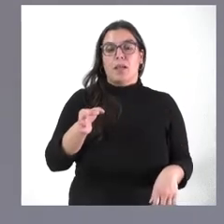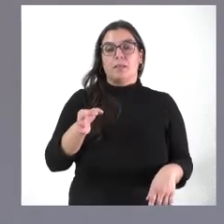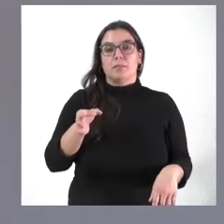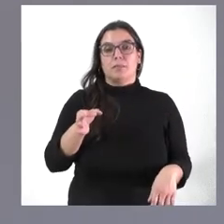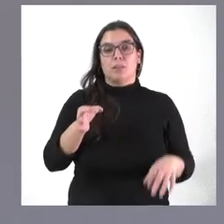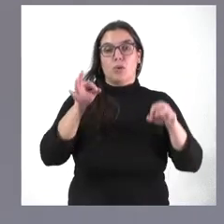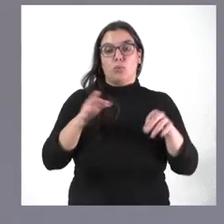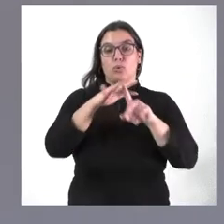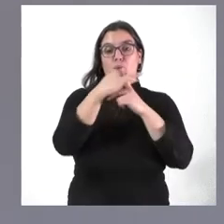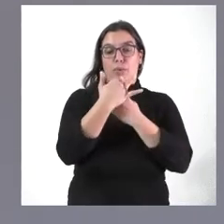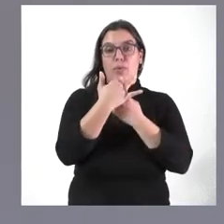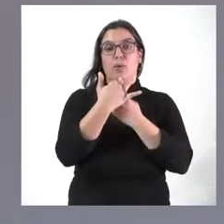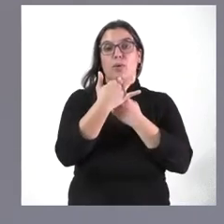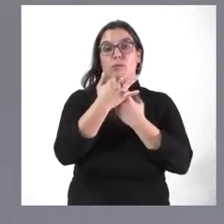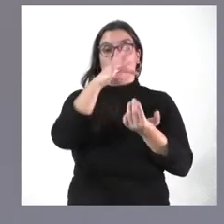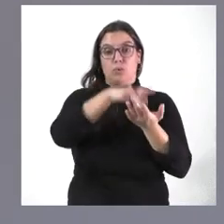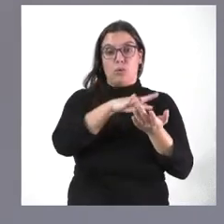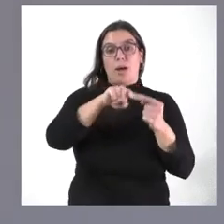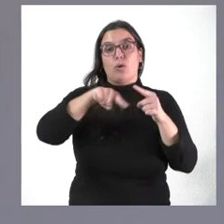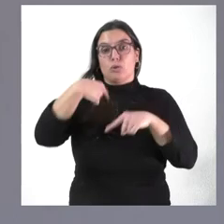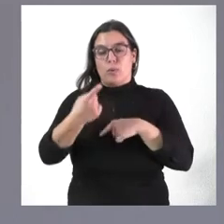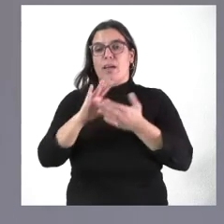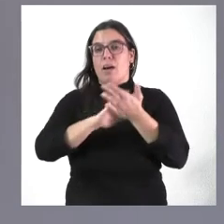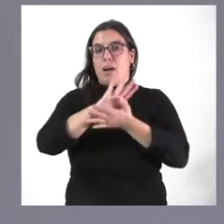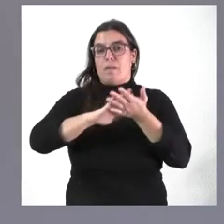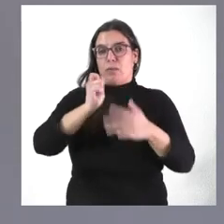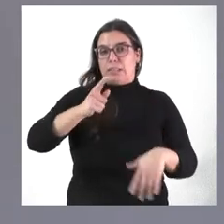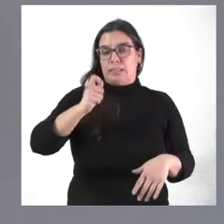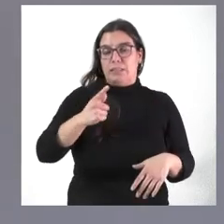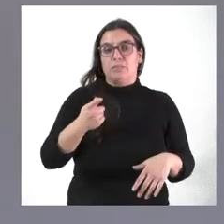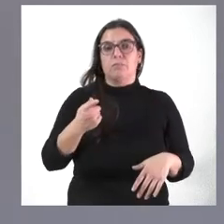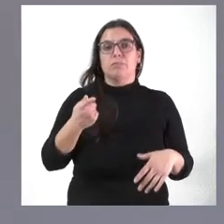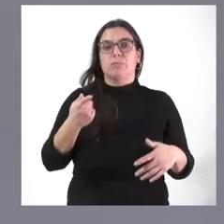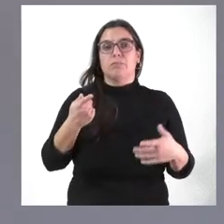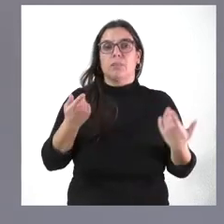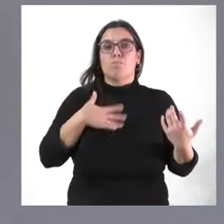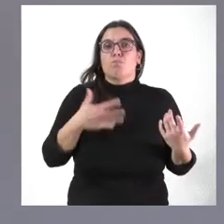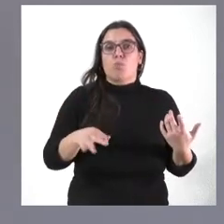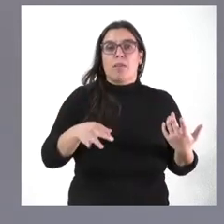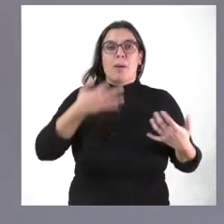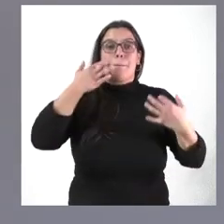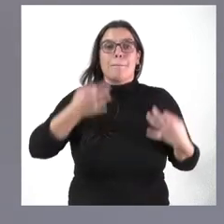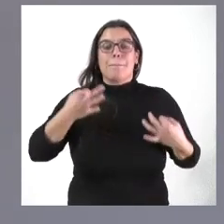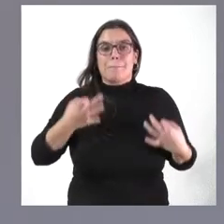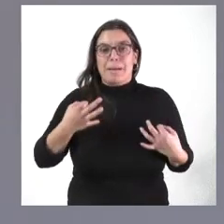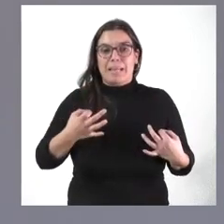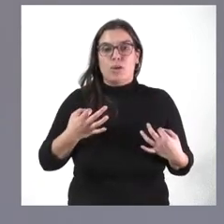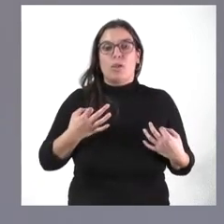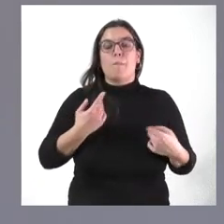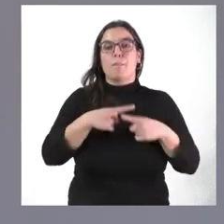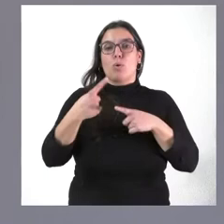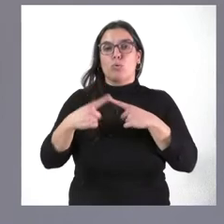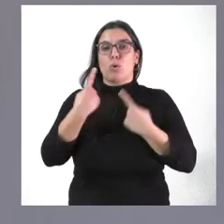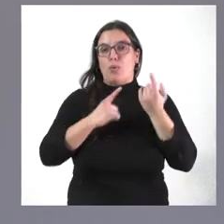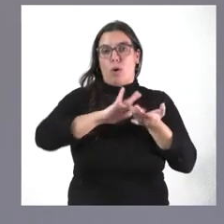de la situación que estamos atravesando se ha hablado mucho de la posibilidad de que tenemos riesgo de desabastecimiento de los productos en